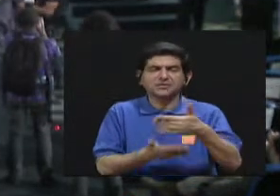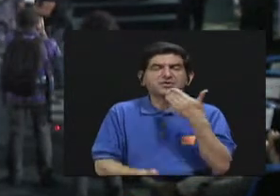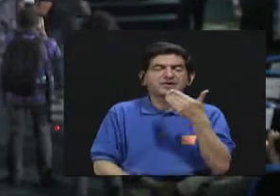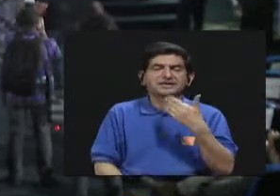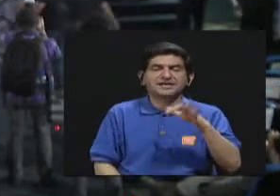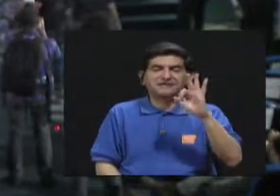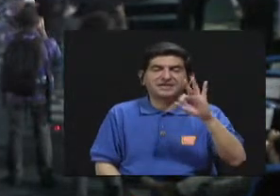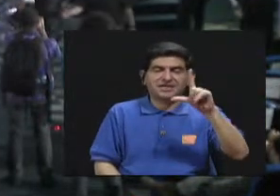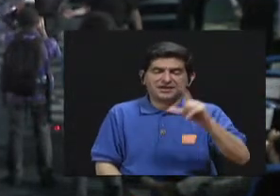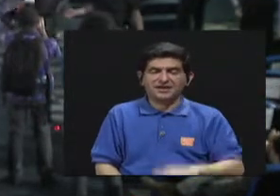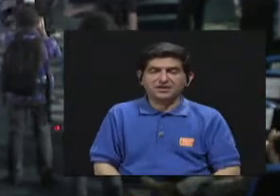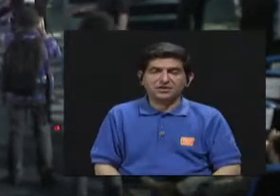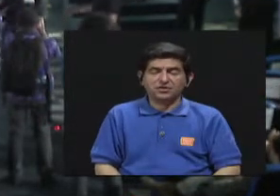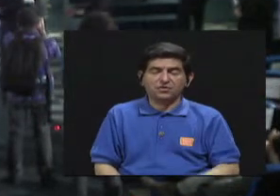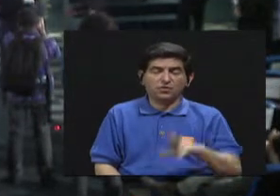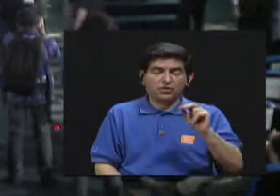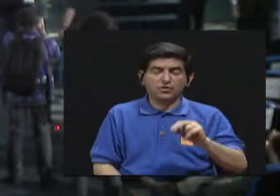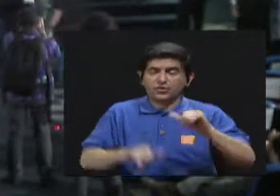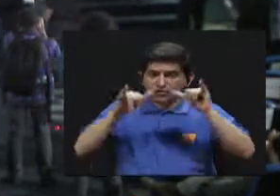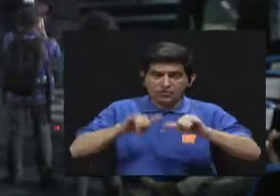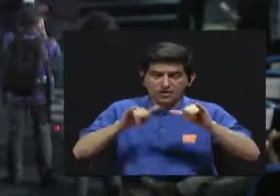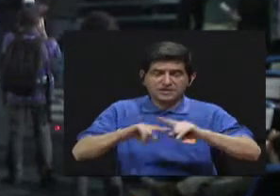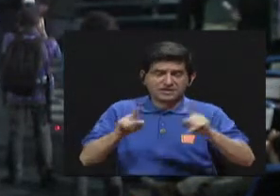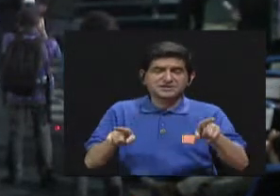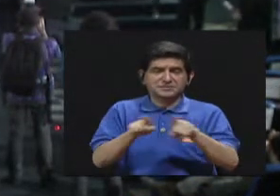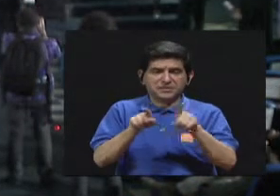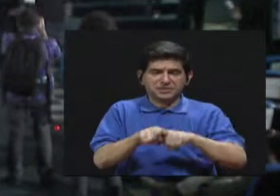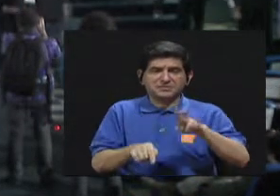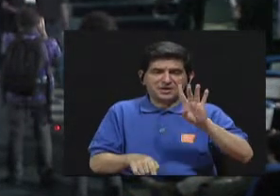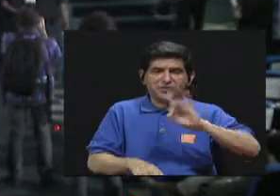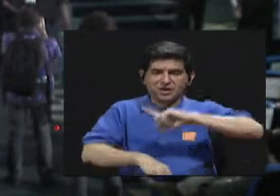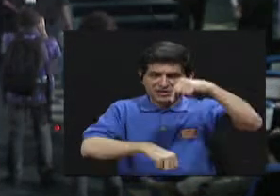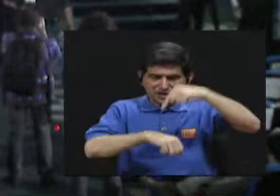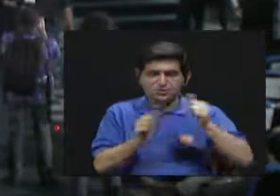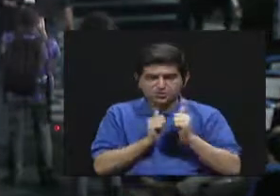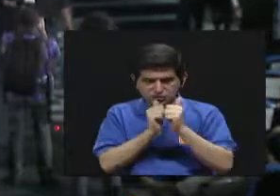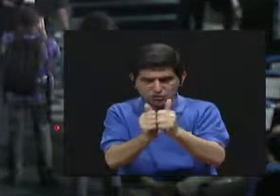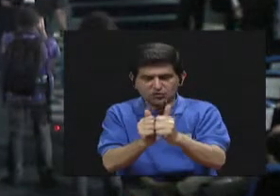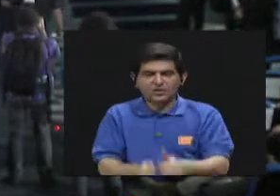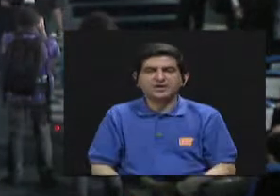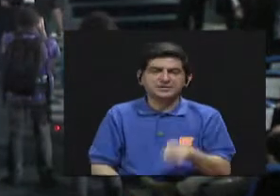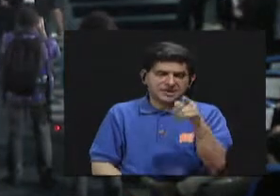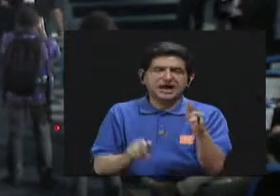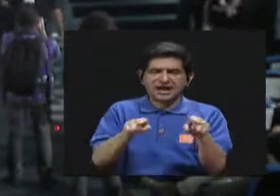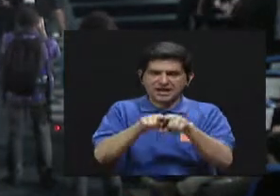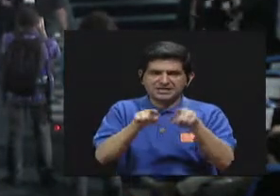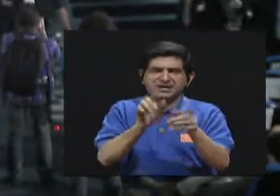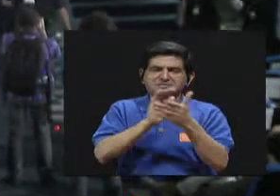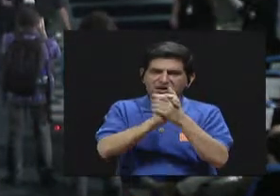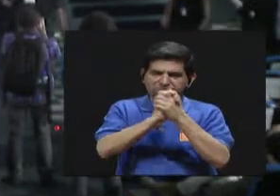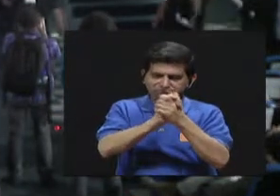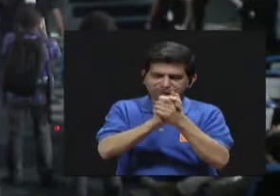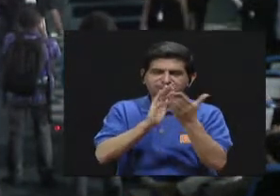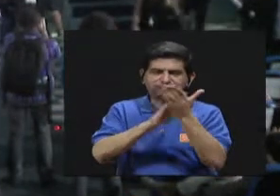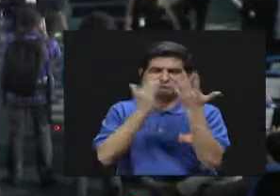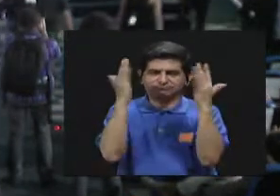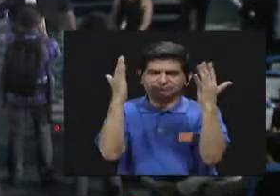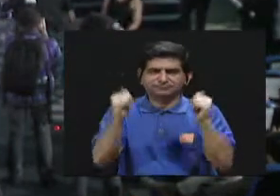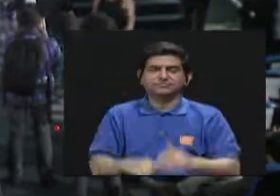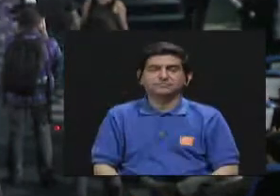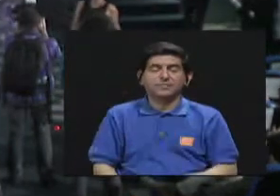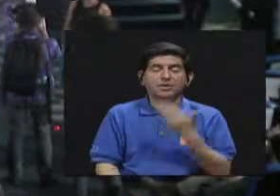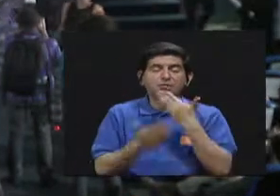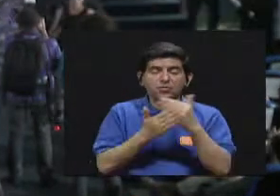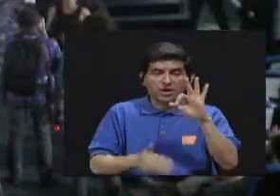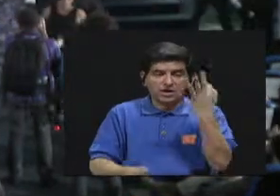Lang, quien no se tenía que quedar y estuvo con nosotros también las 48 horas, entonces un aplauso para él también. Es una muy buena